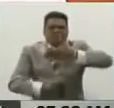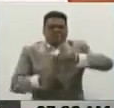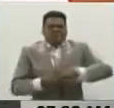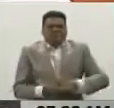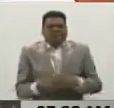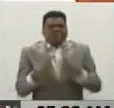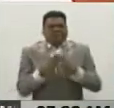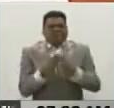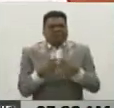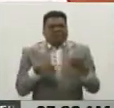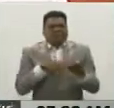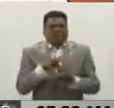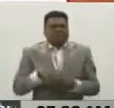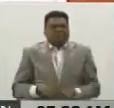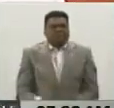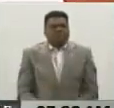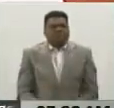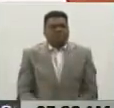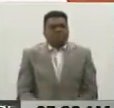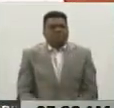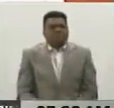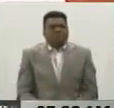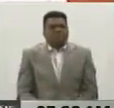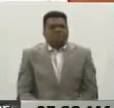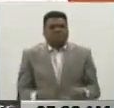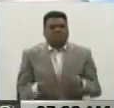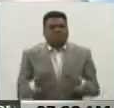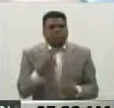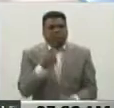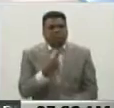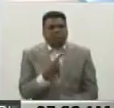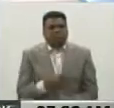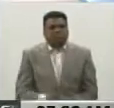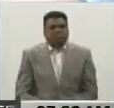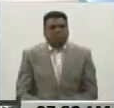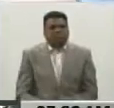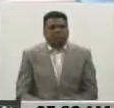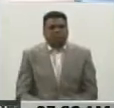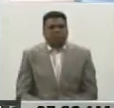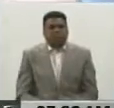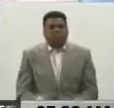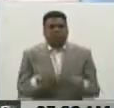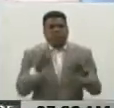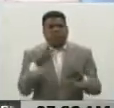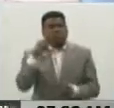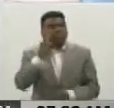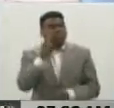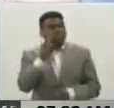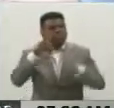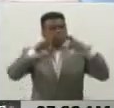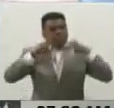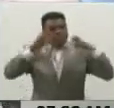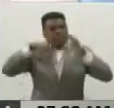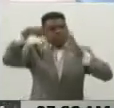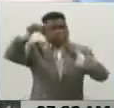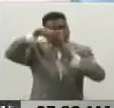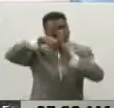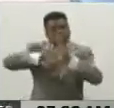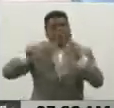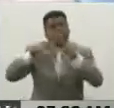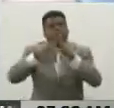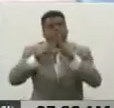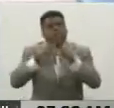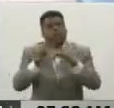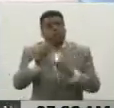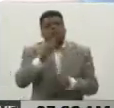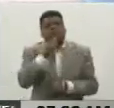montado, todo lo que han querido decir recientemente con respecto al arco minero, cuando uno investiga y profundiza entre los actores, entre quién lo